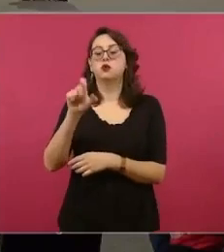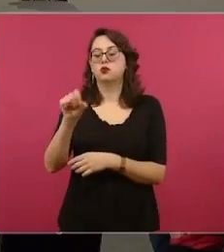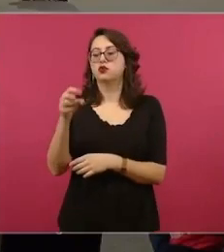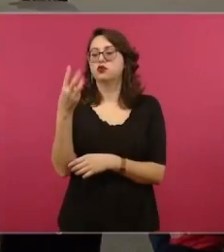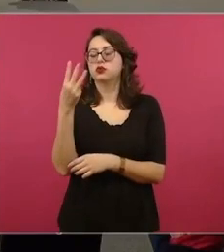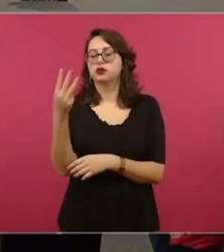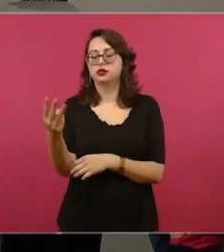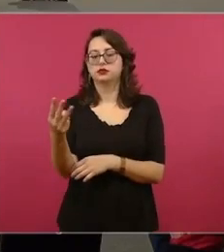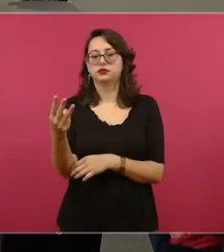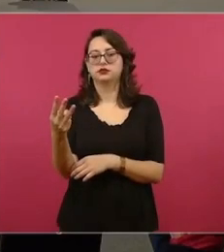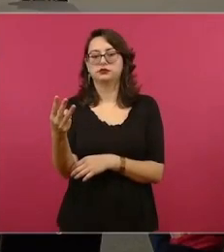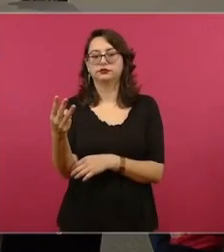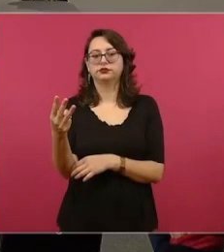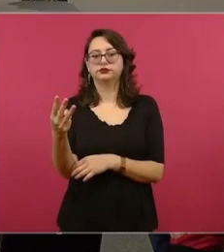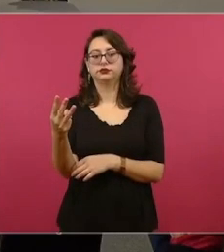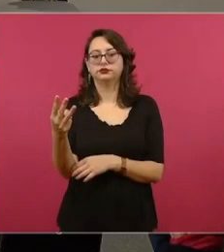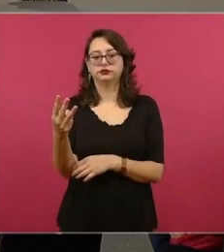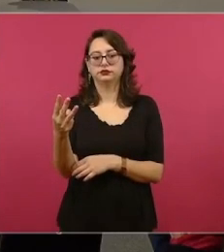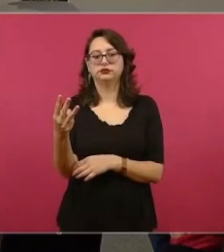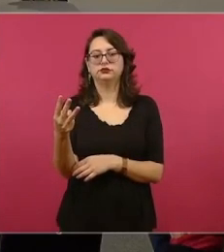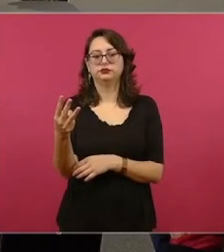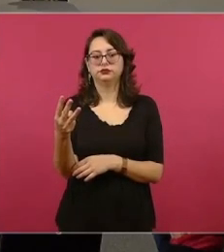18,3.